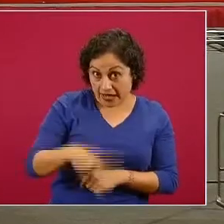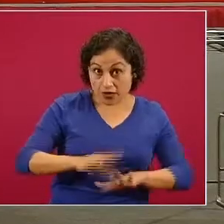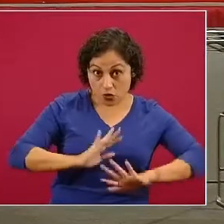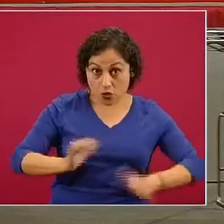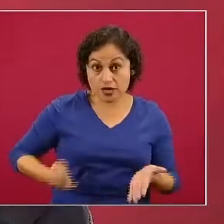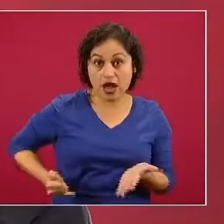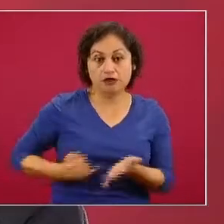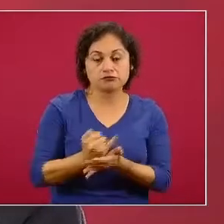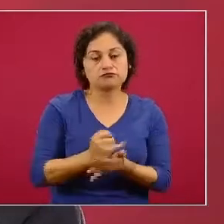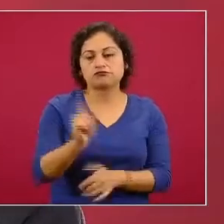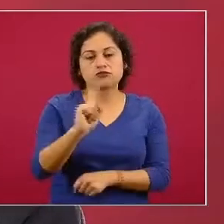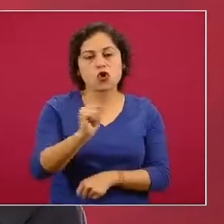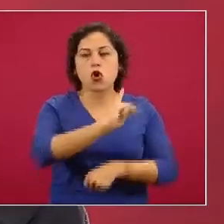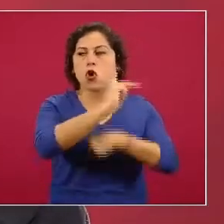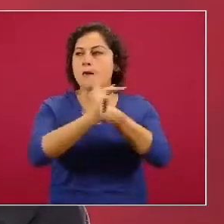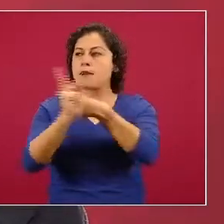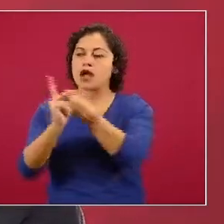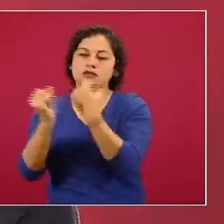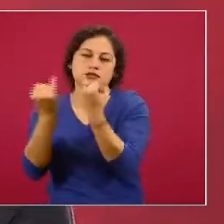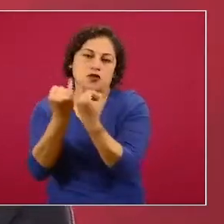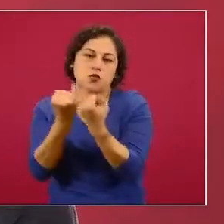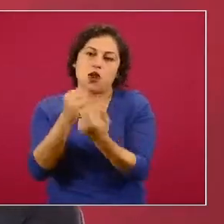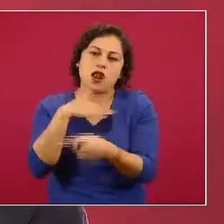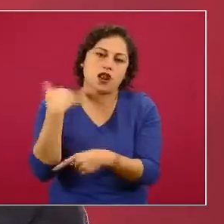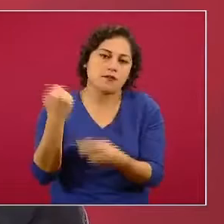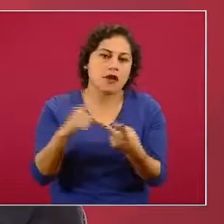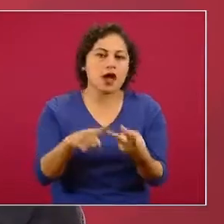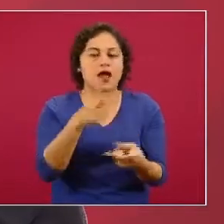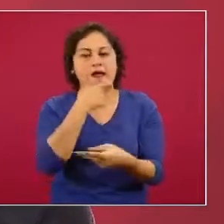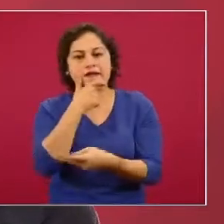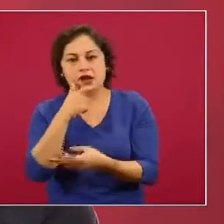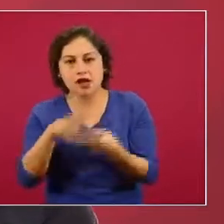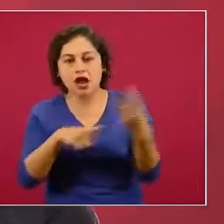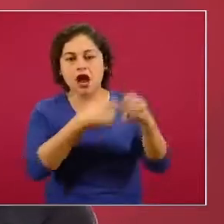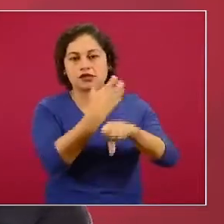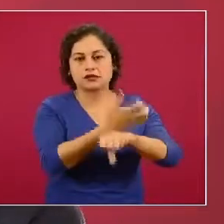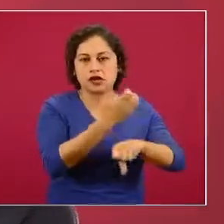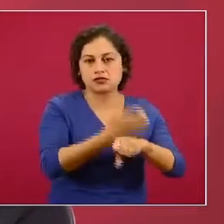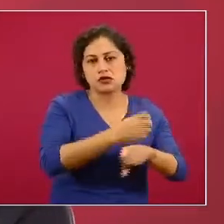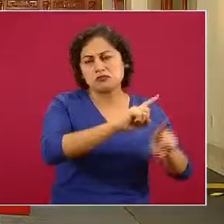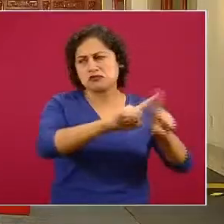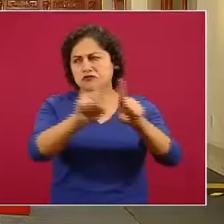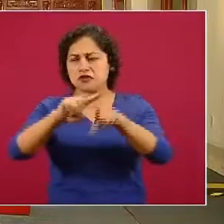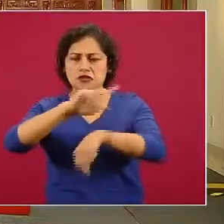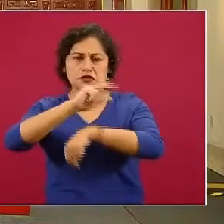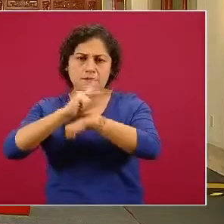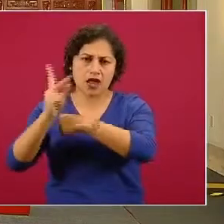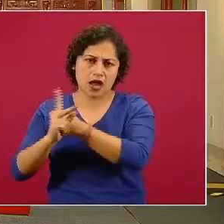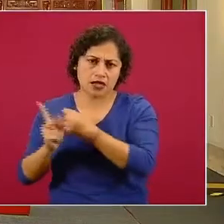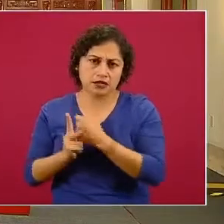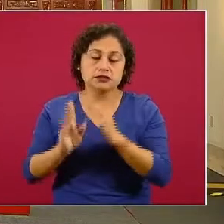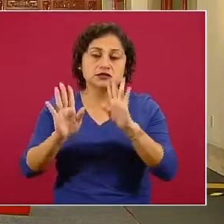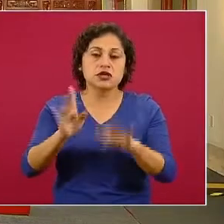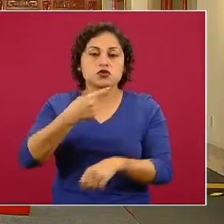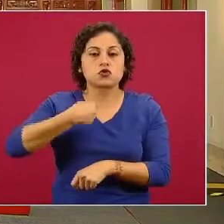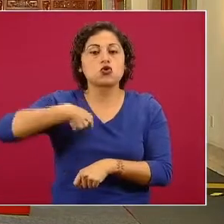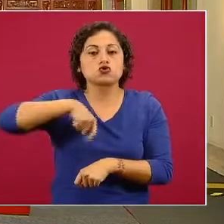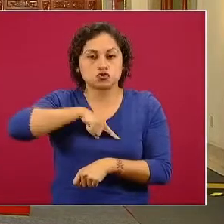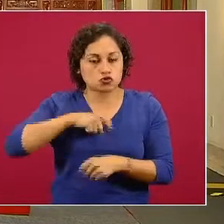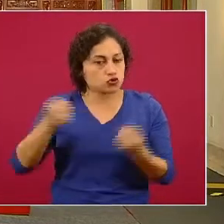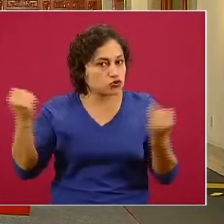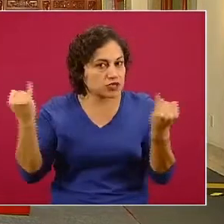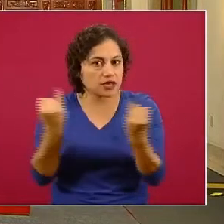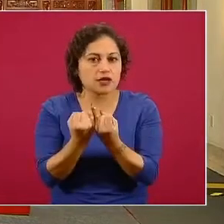Alemania, al igual que Reino Unido, al igual que Estados Unidos y varios de sus estados, tenemos un plan preliminar,